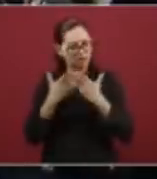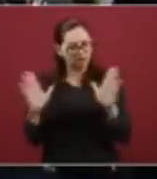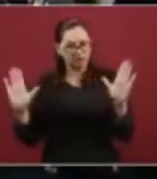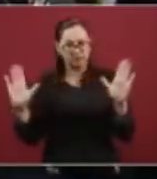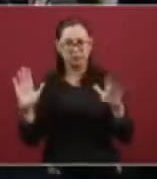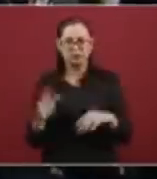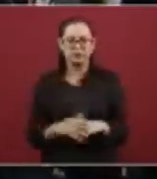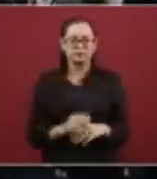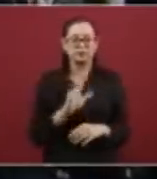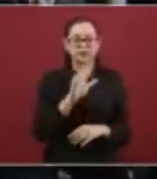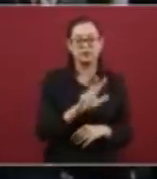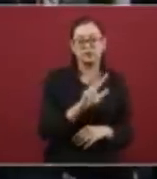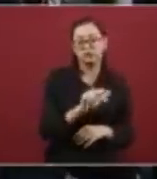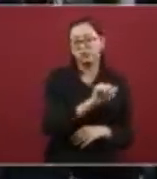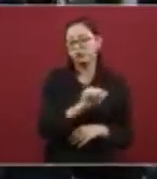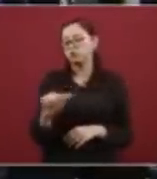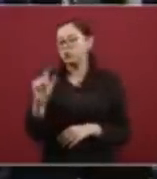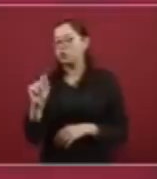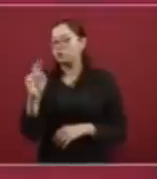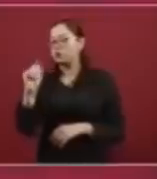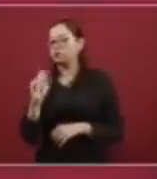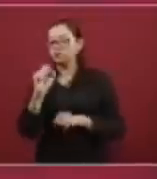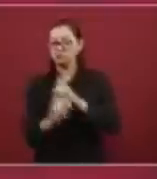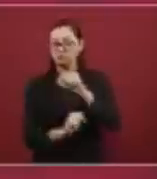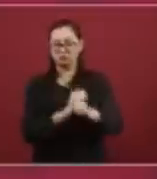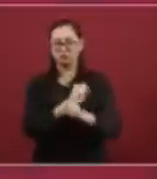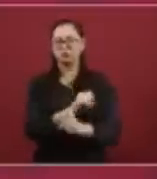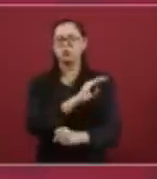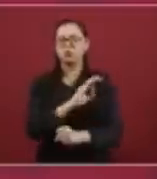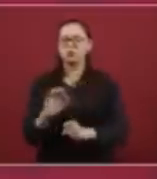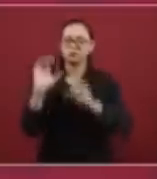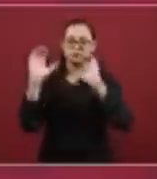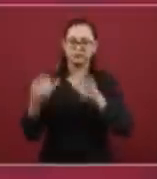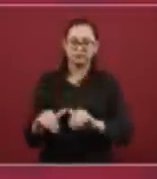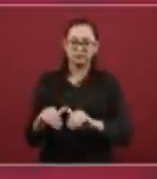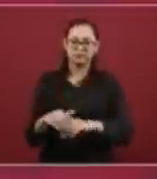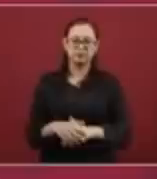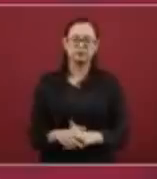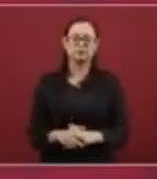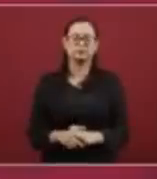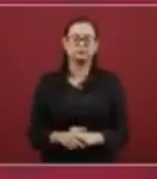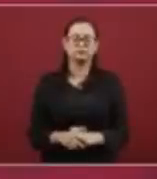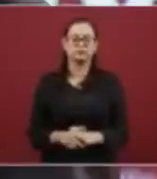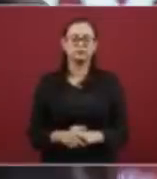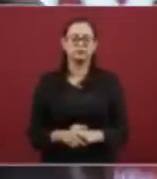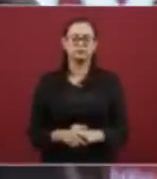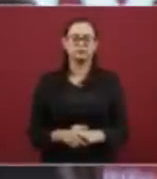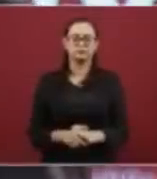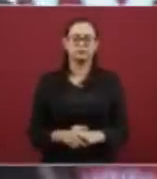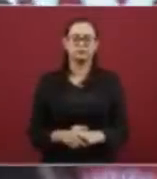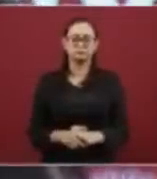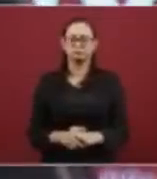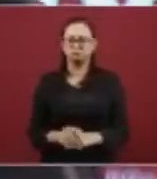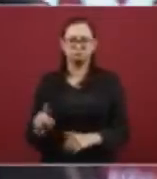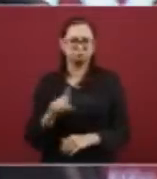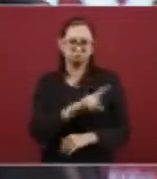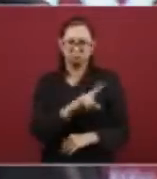de 18 a 29 años de edad. Todo el que quiera